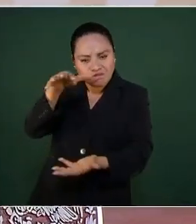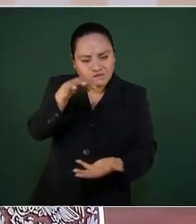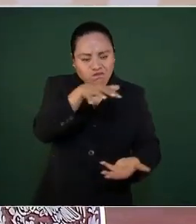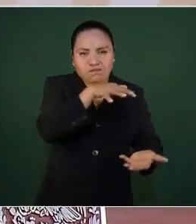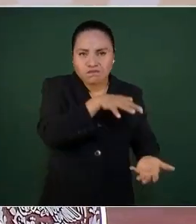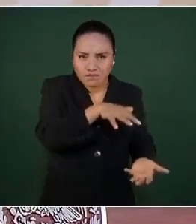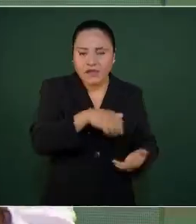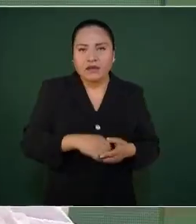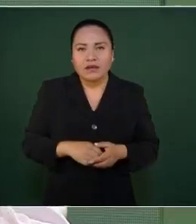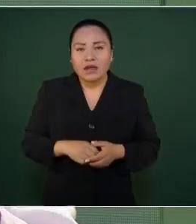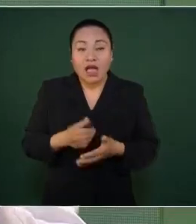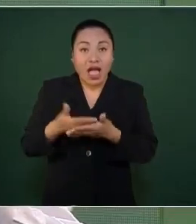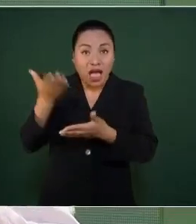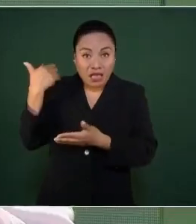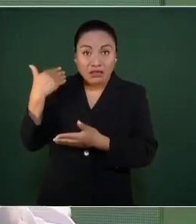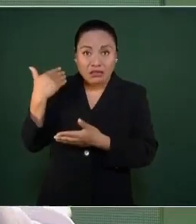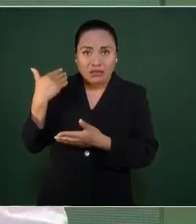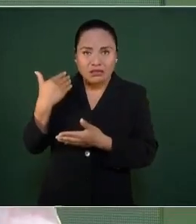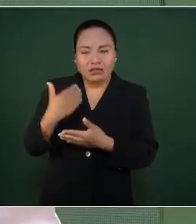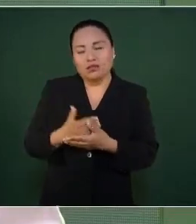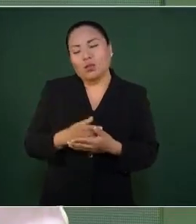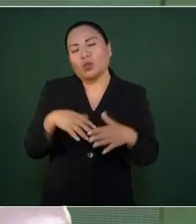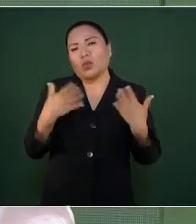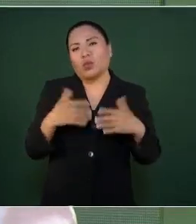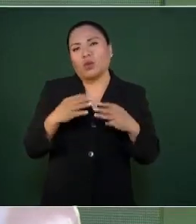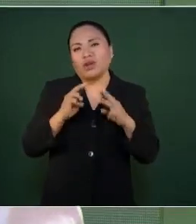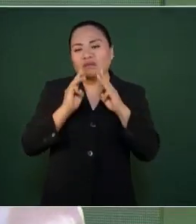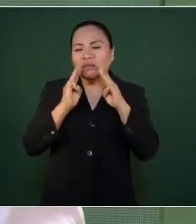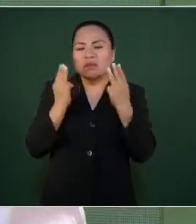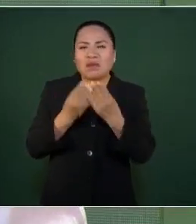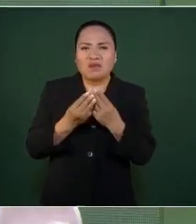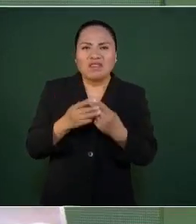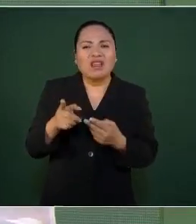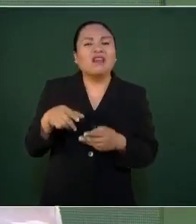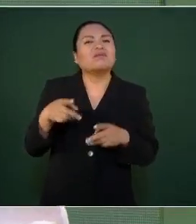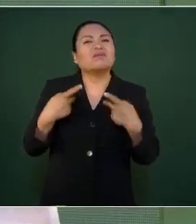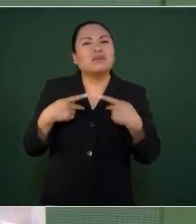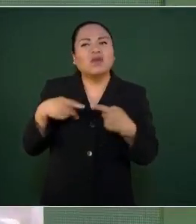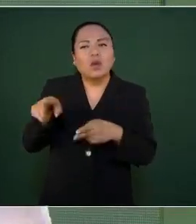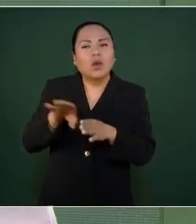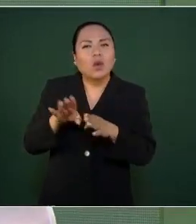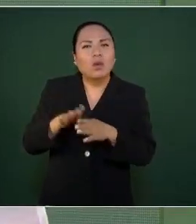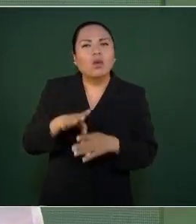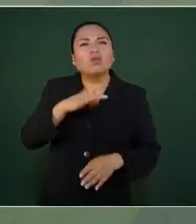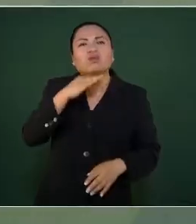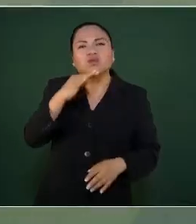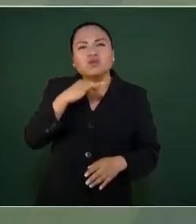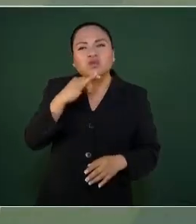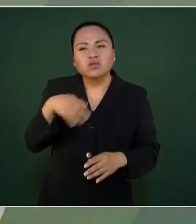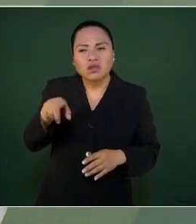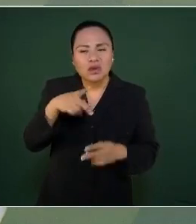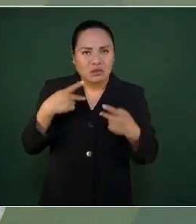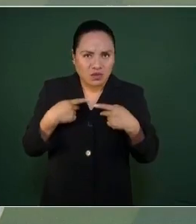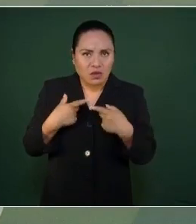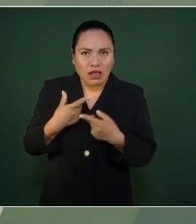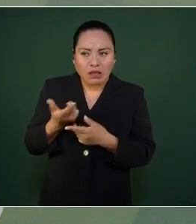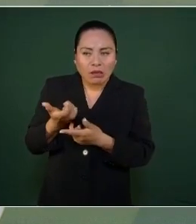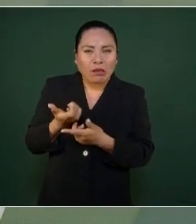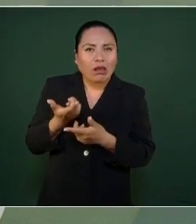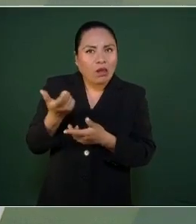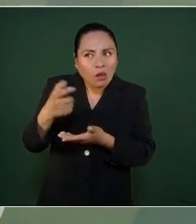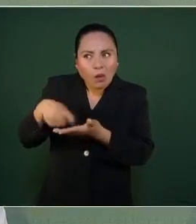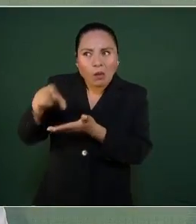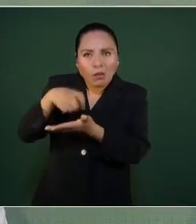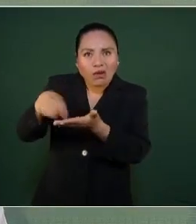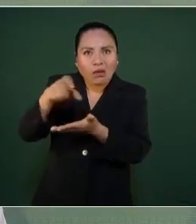predominaba la mafia del poder, que tenía el negocio jugoso de la venta de